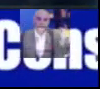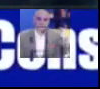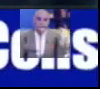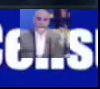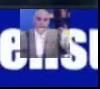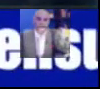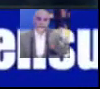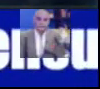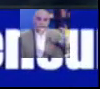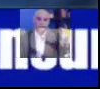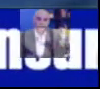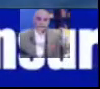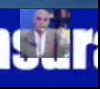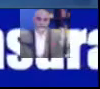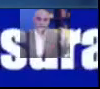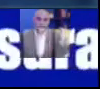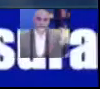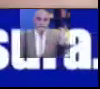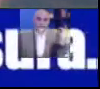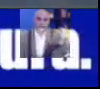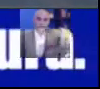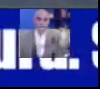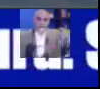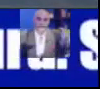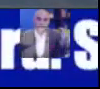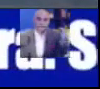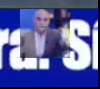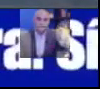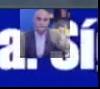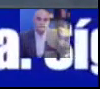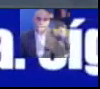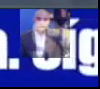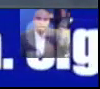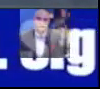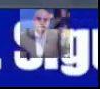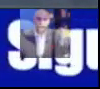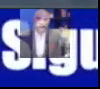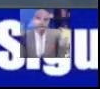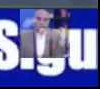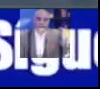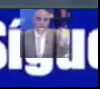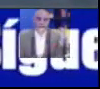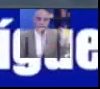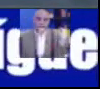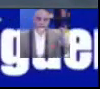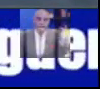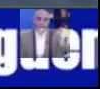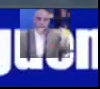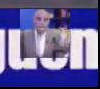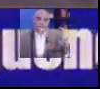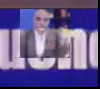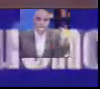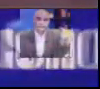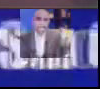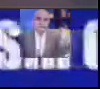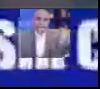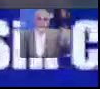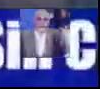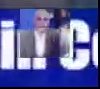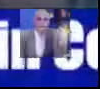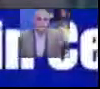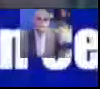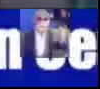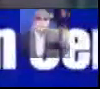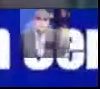híjole, iba a decir una palabrota, no, en un lugar muy remoto? Pero no trabaja, no lo conoce, de pronto